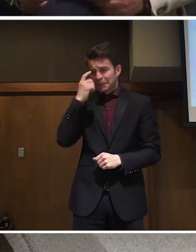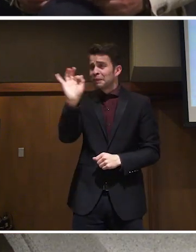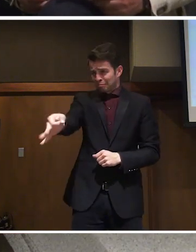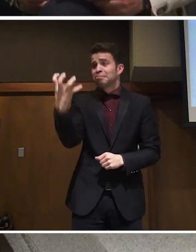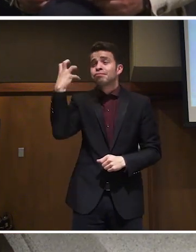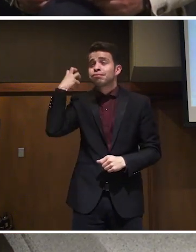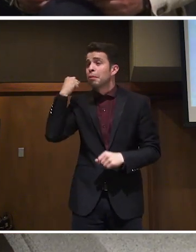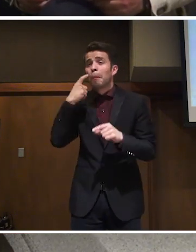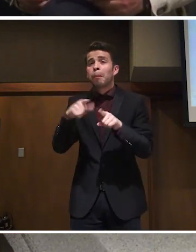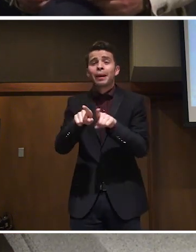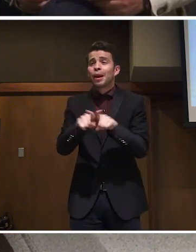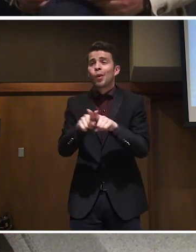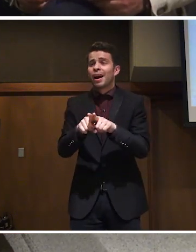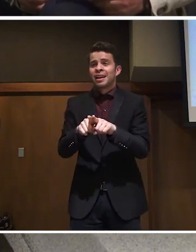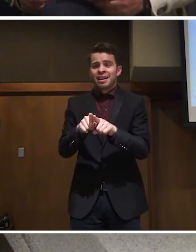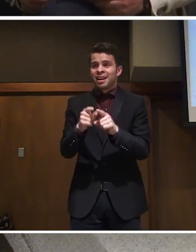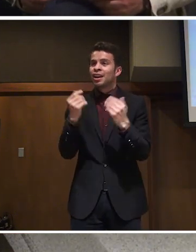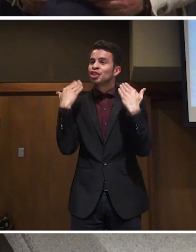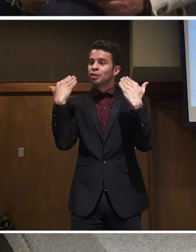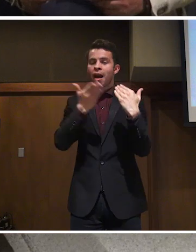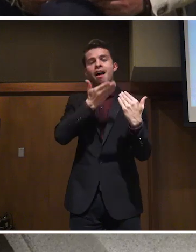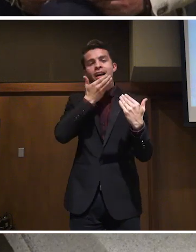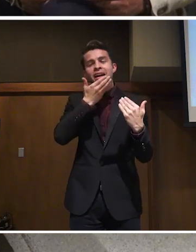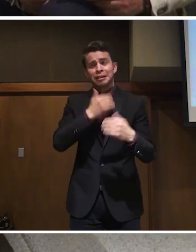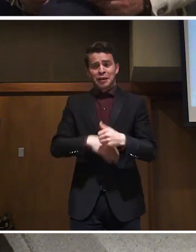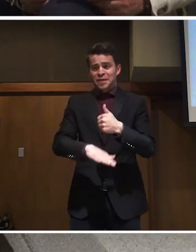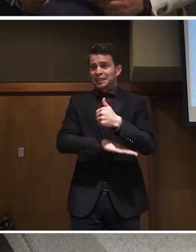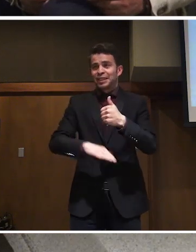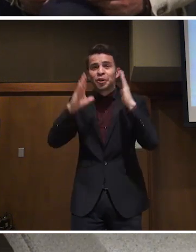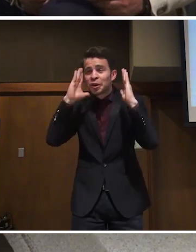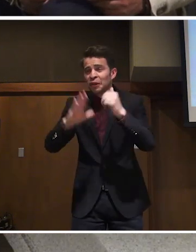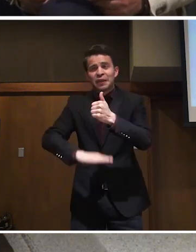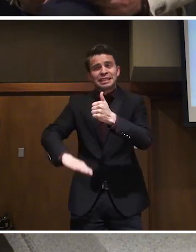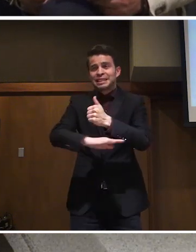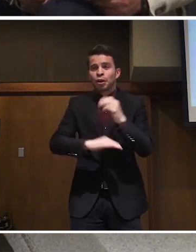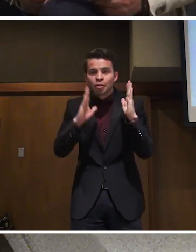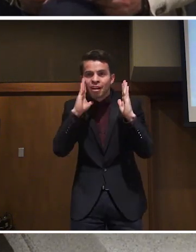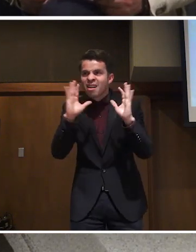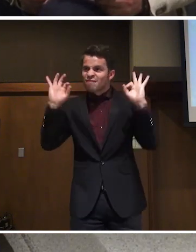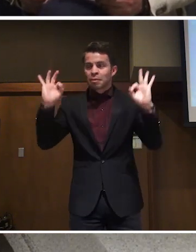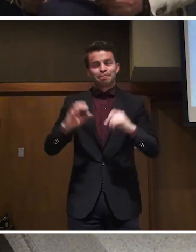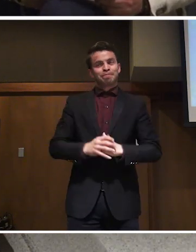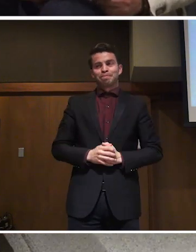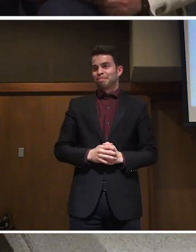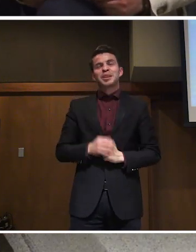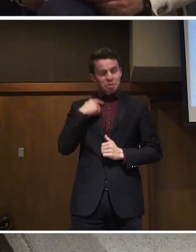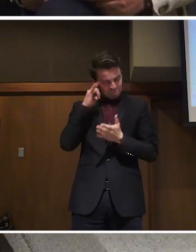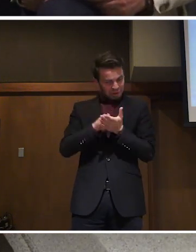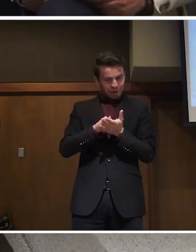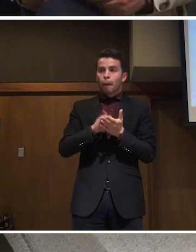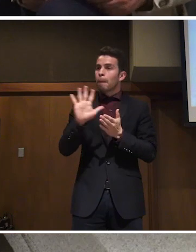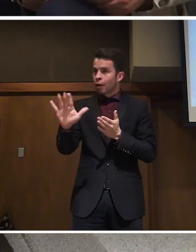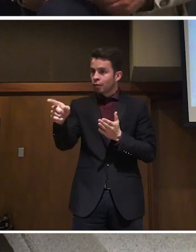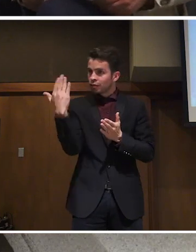primaria, elemental, insuficiente, inadecuada, pero de todas maneras es posible reconstruir con paciencia